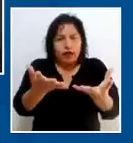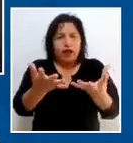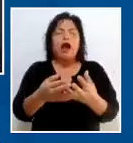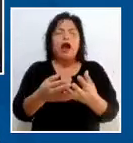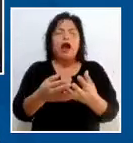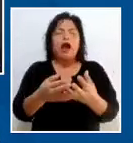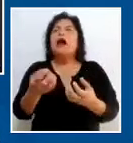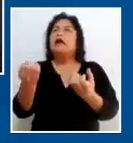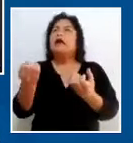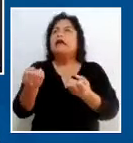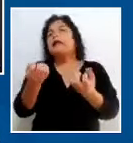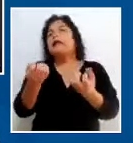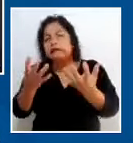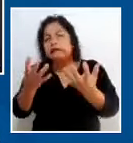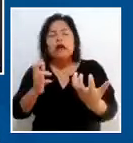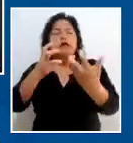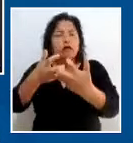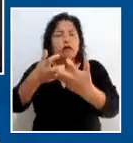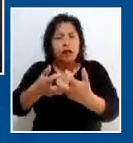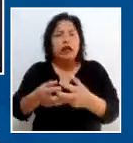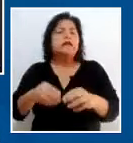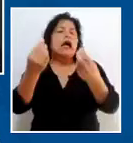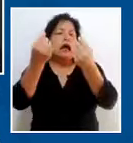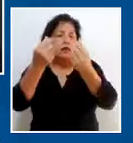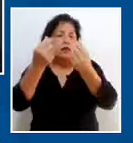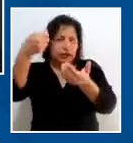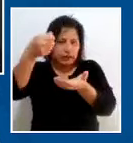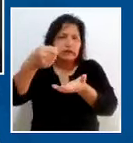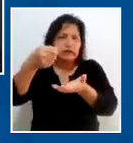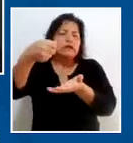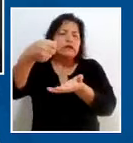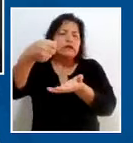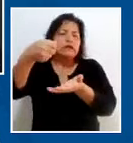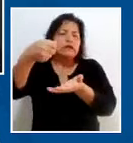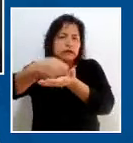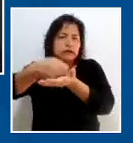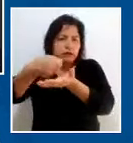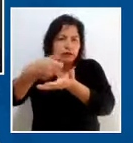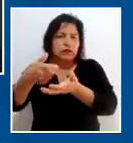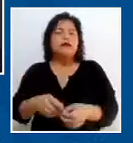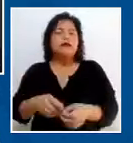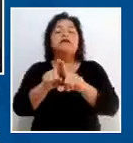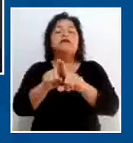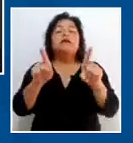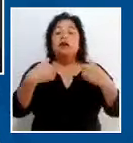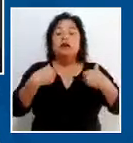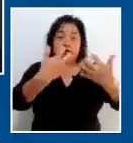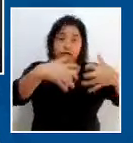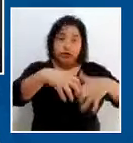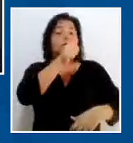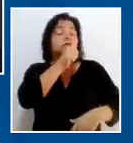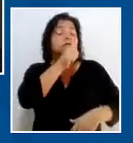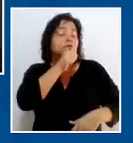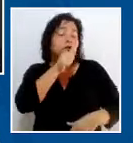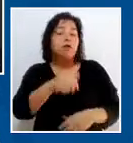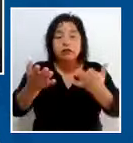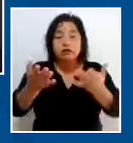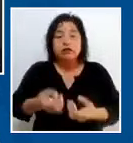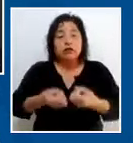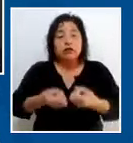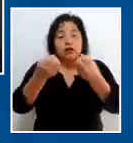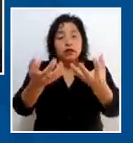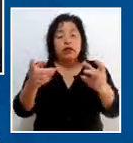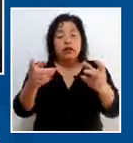las tarifas que cobran, ¿no? Entonces, también tenemos a empresas privadas que en el marco del servicio que